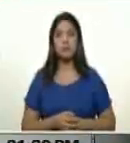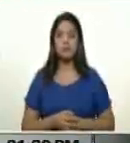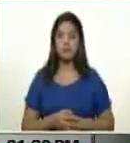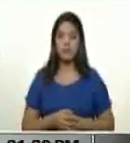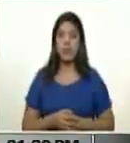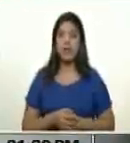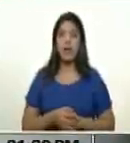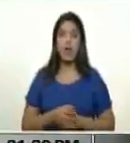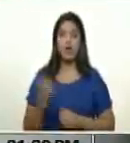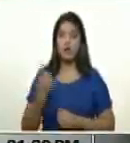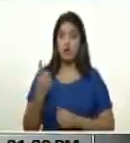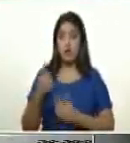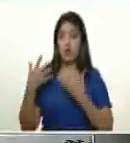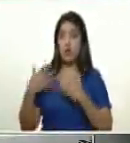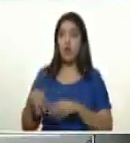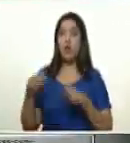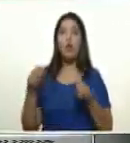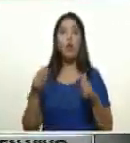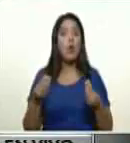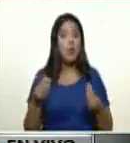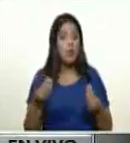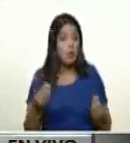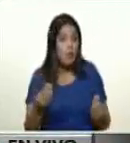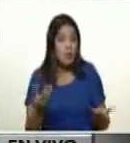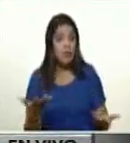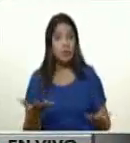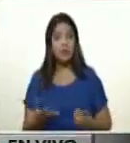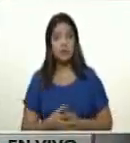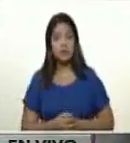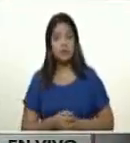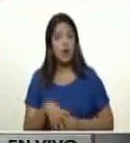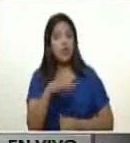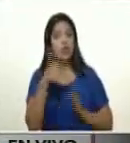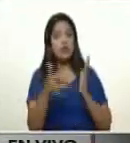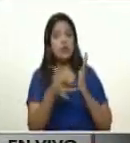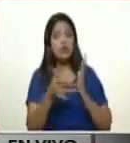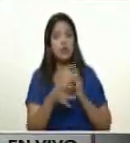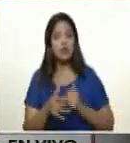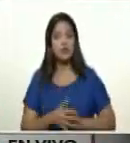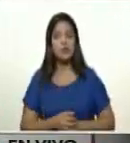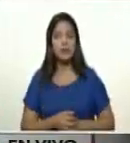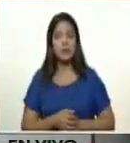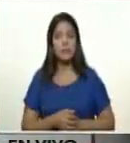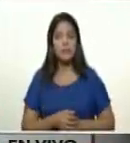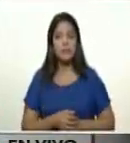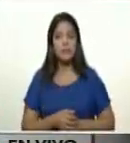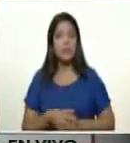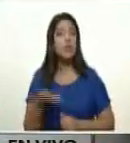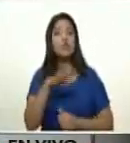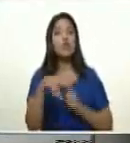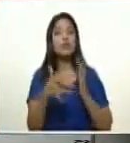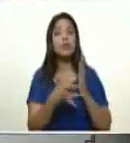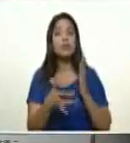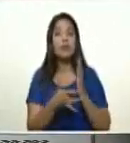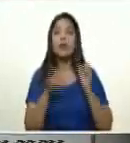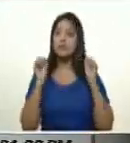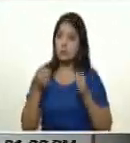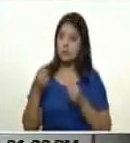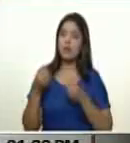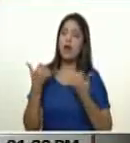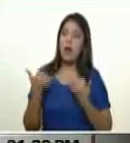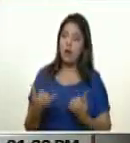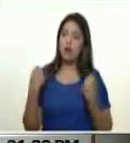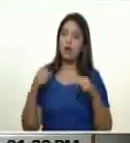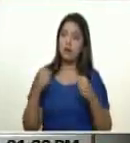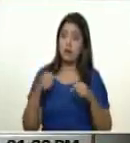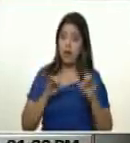moverse automáticamente, ¿verdad? ¿Cómo? Va a ir sincronizado. ¿Cómo? ¿Dónde está la tecnología? ¿Cómo? ¿La tecnología dónde está? Sí, la estamos implementando.